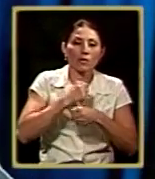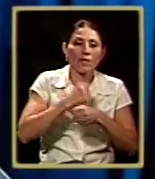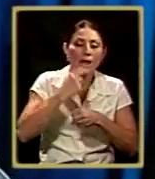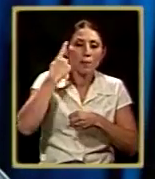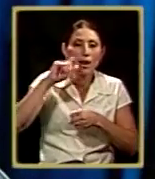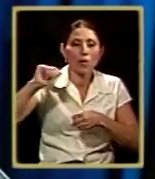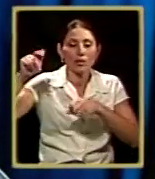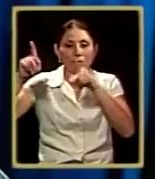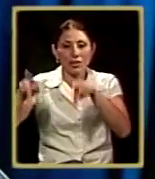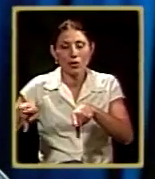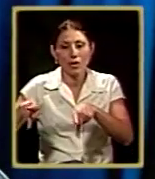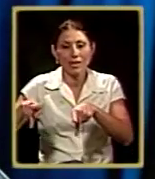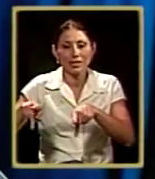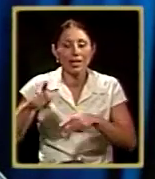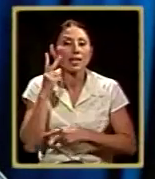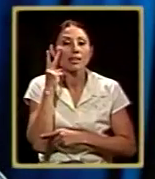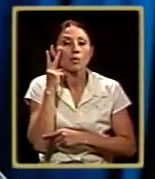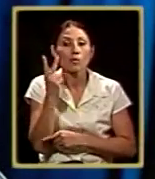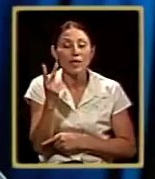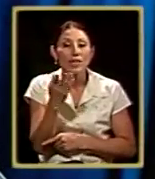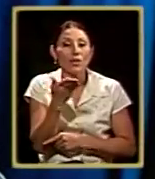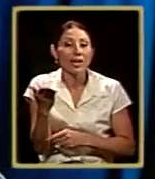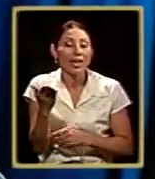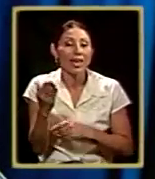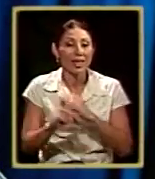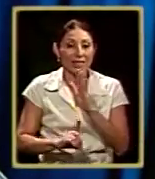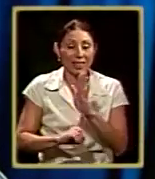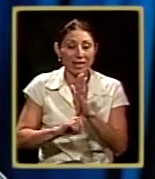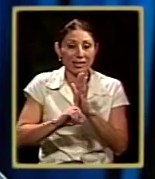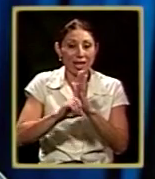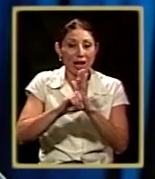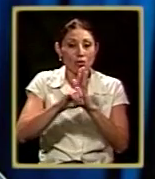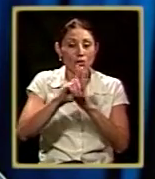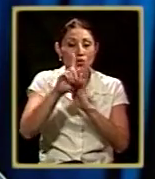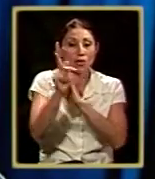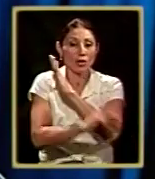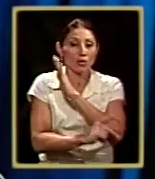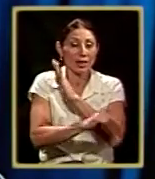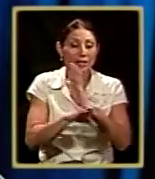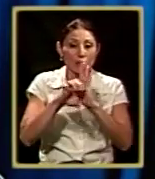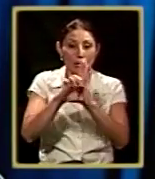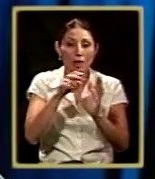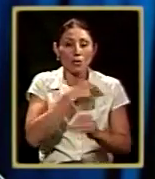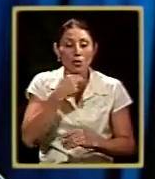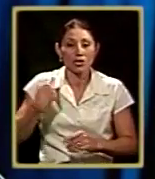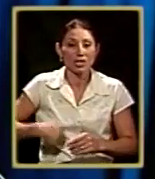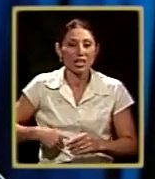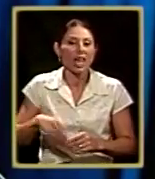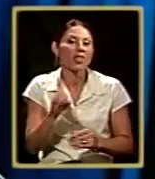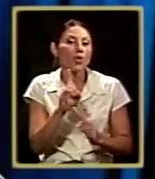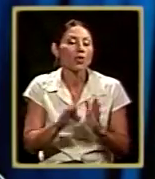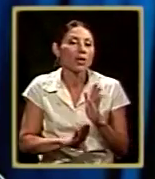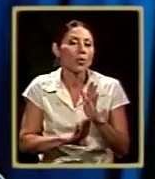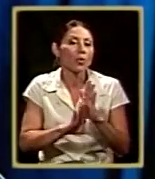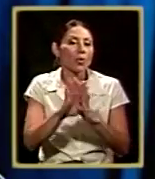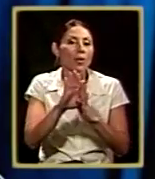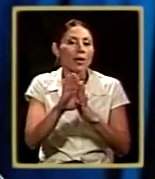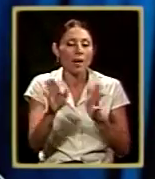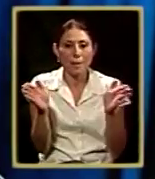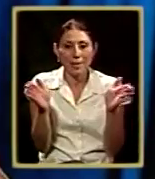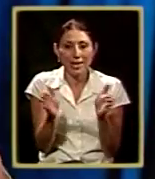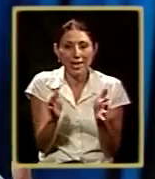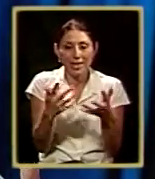que los desarrollos de los países, como el caso de China, se están dando en las pequeñas empresas. Entonces,